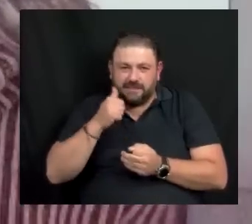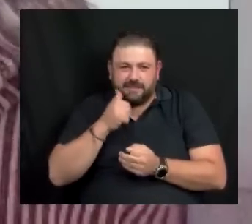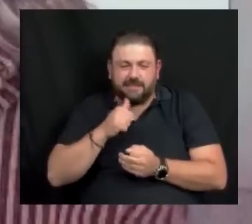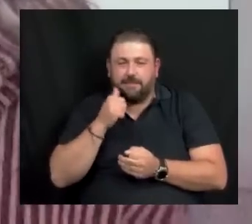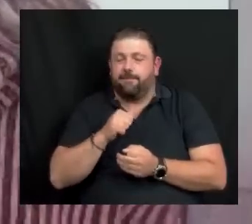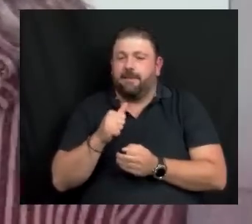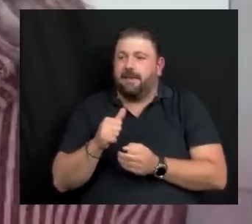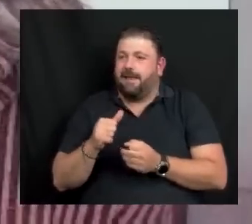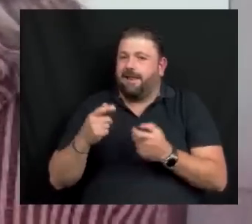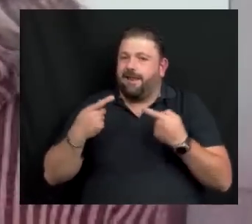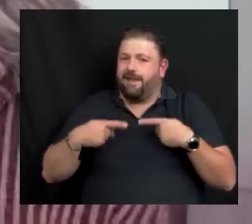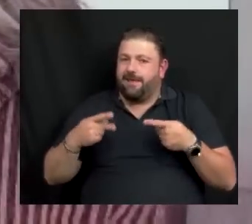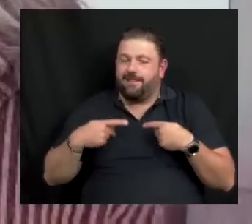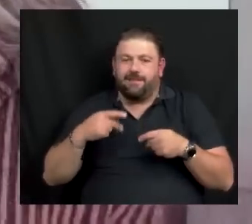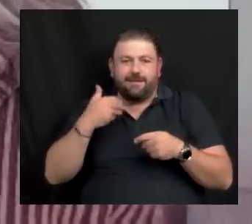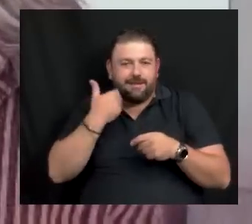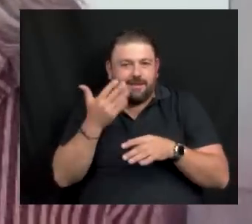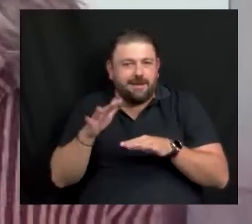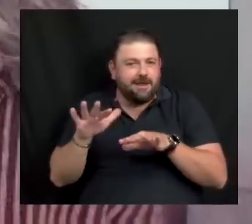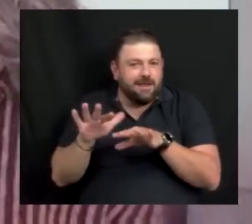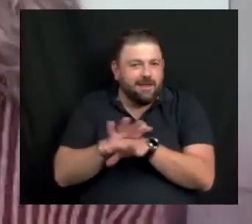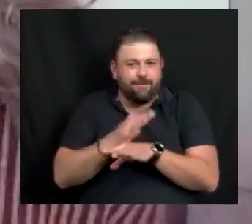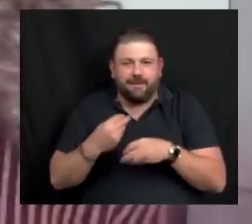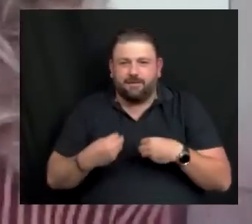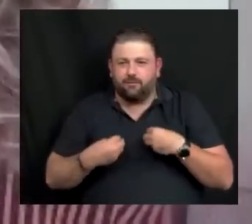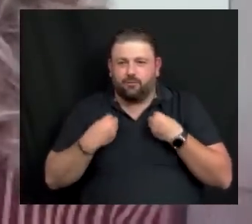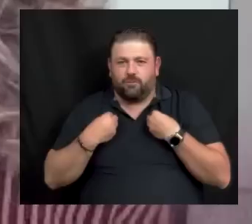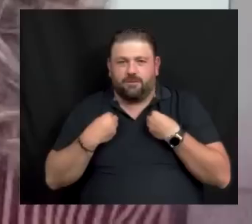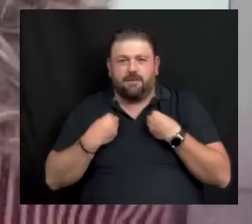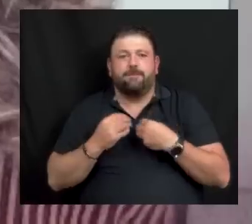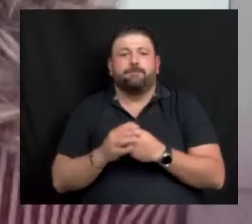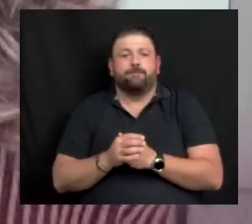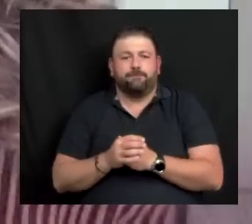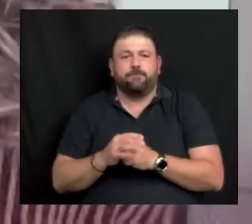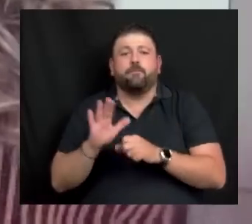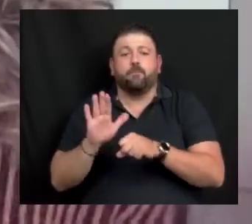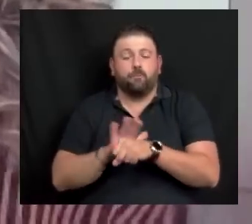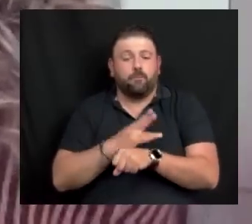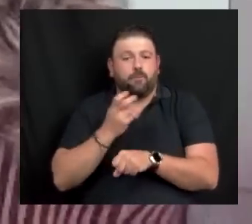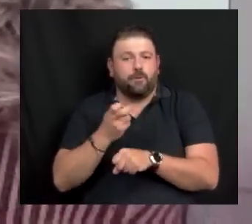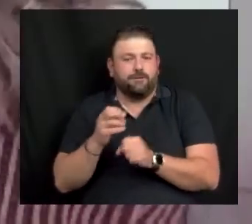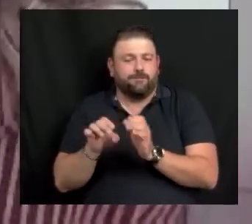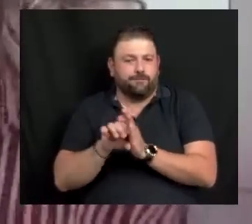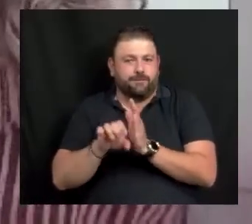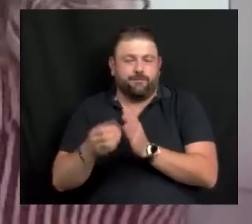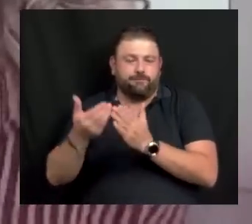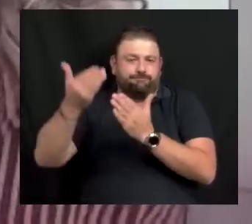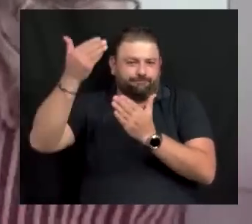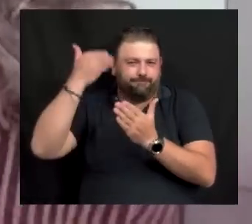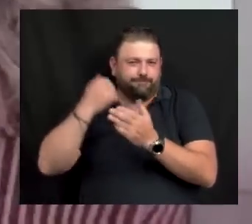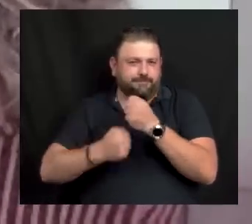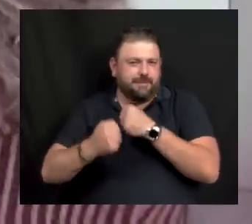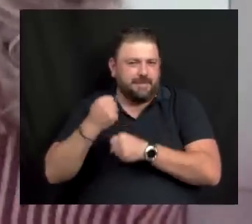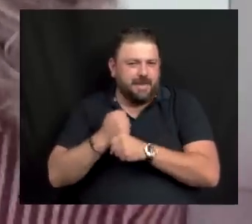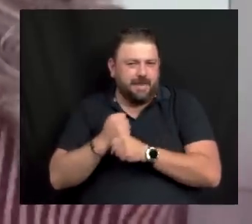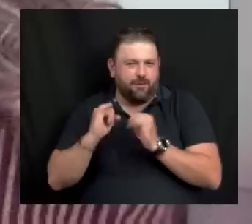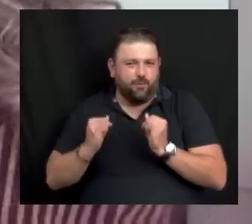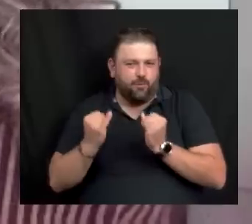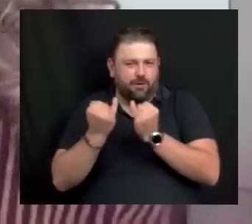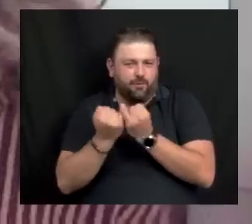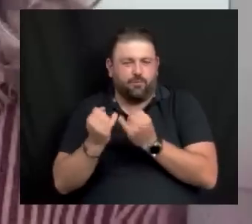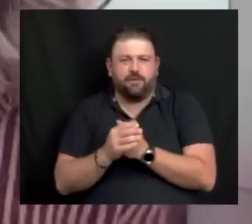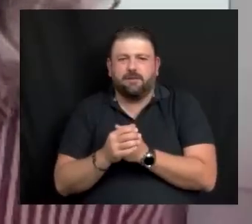cambiar su vida. Y ayer lo decías tú en una junta, o creo que hasta el año pasado, decías, la gente primero te cree a